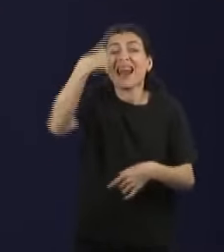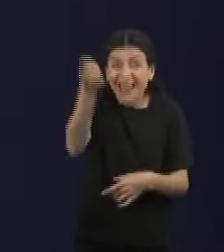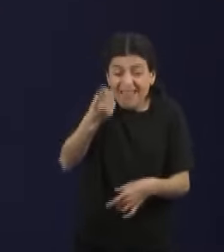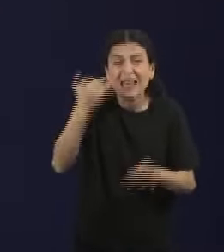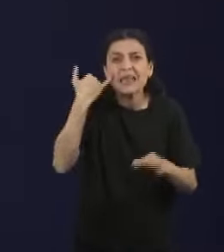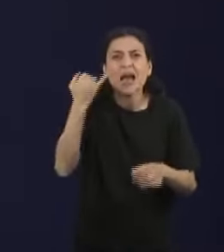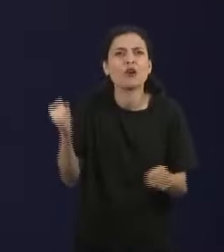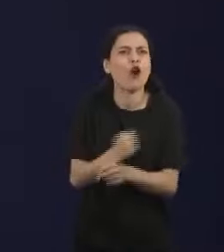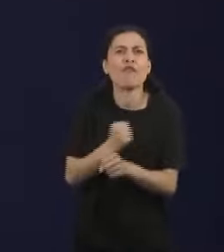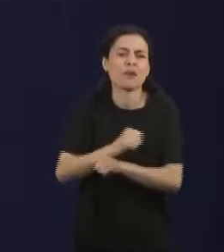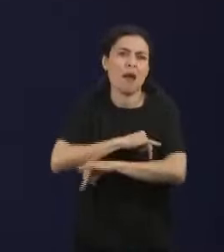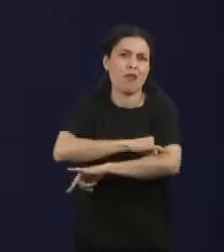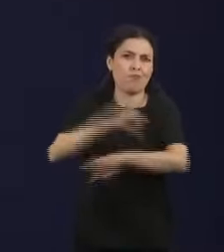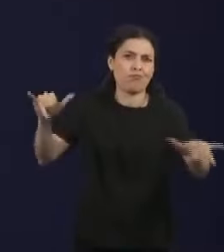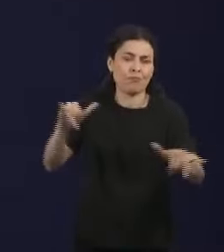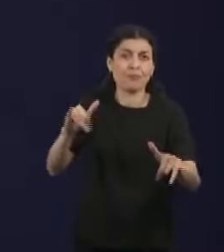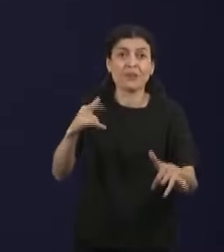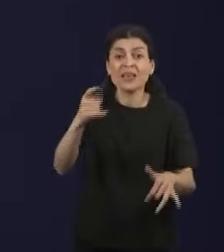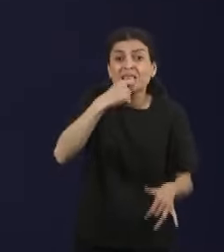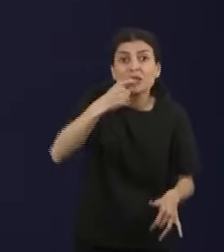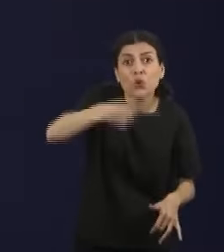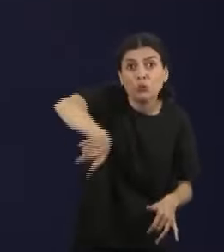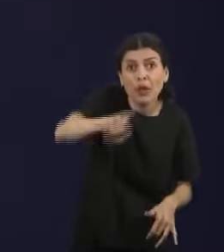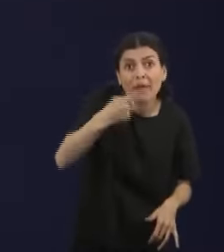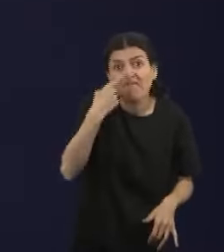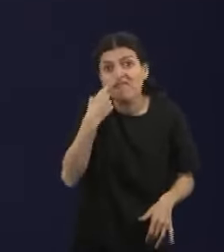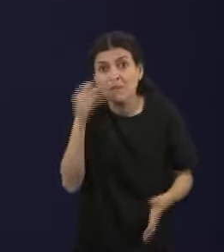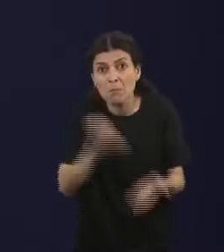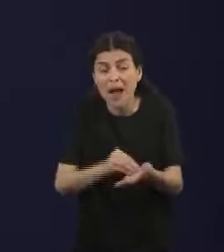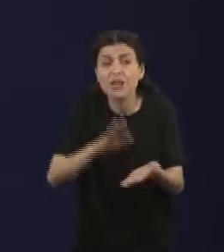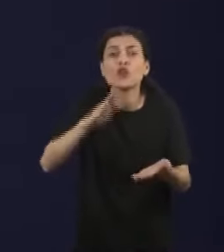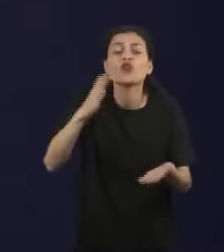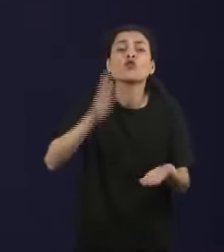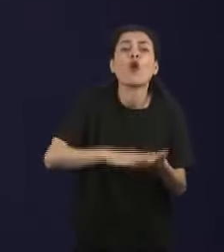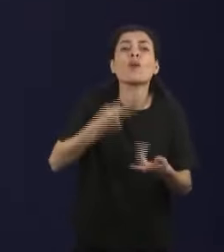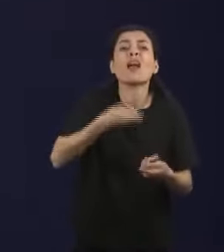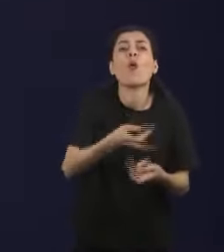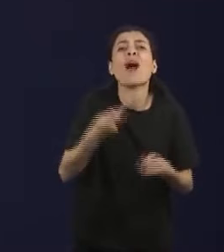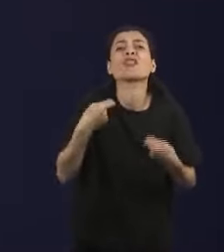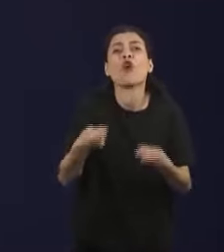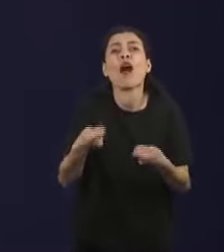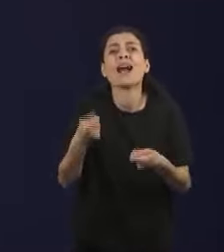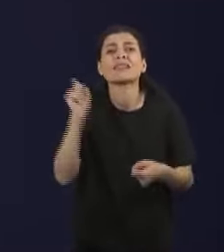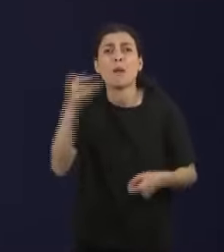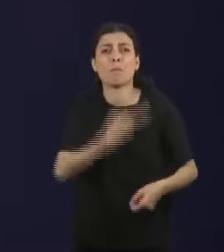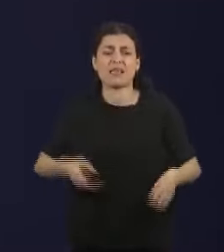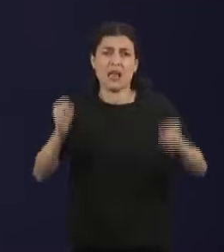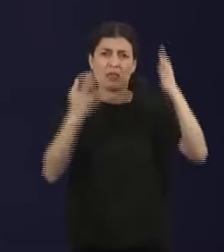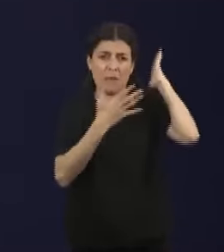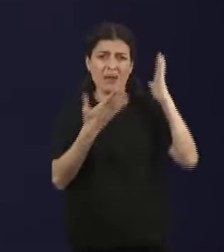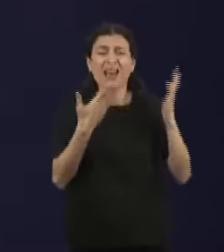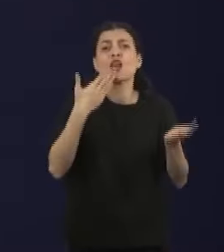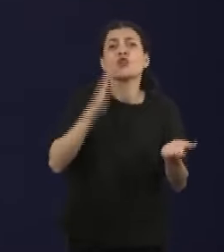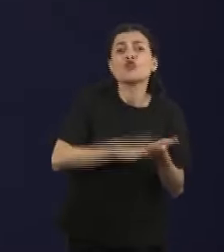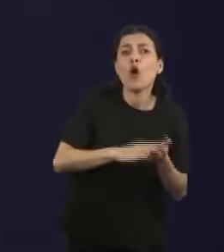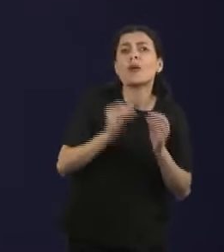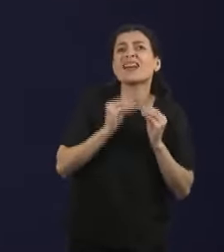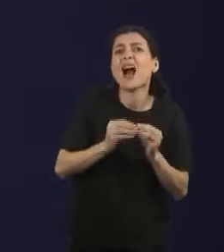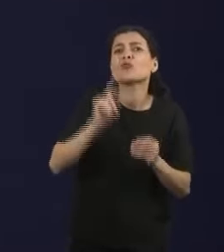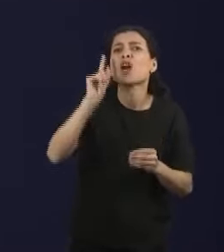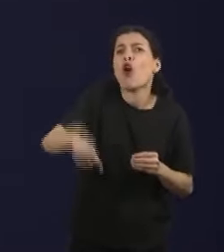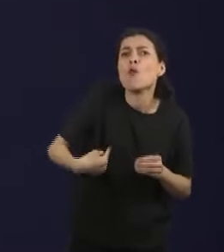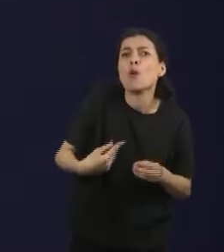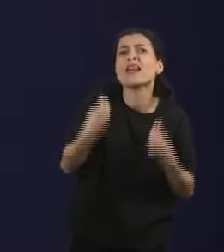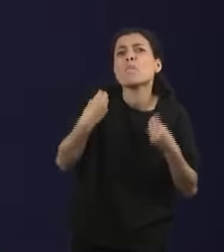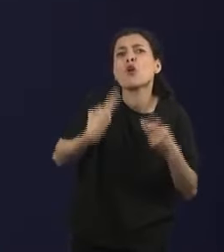interesando el precio del viaje va ir en el avión presidencial exactamente y el motivo del viaje él va a tener dentro de la agenda